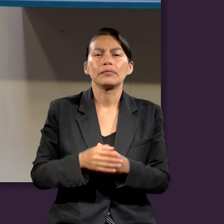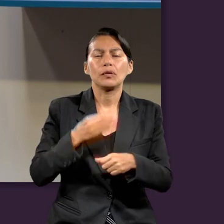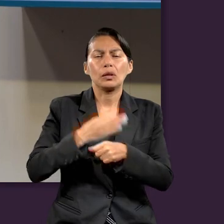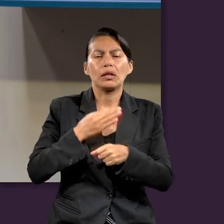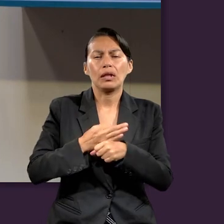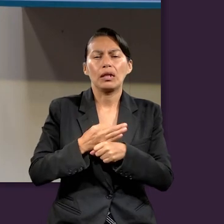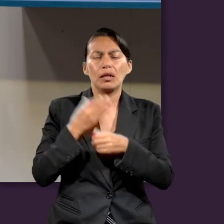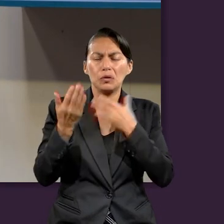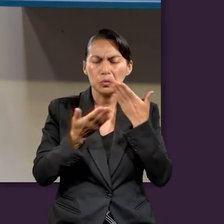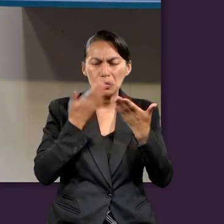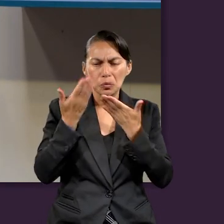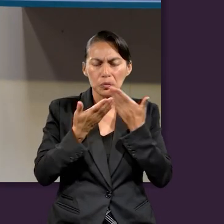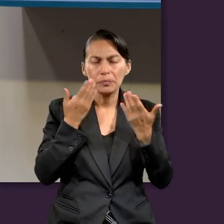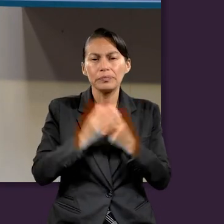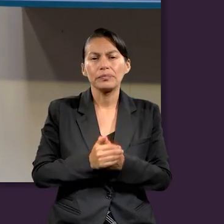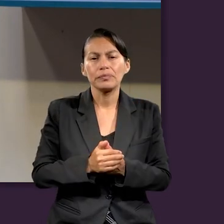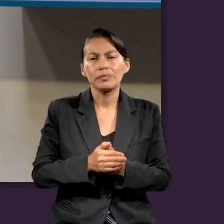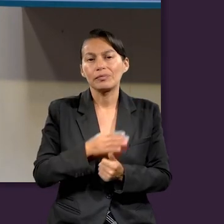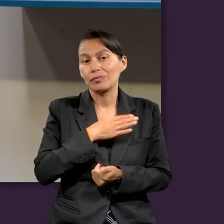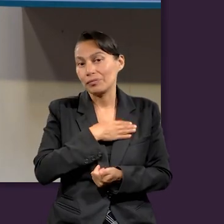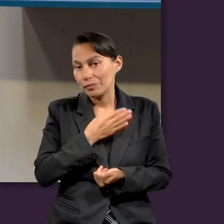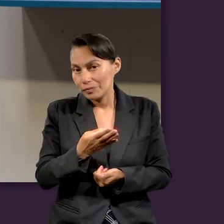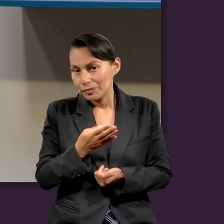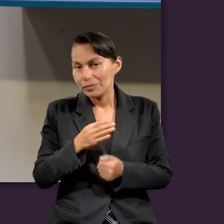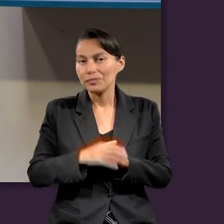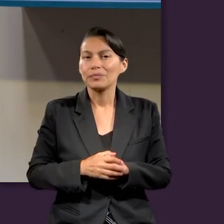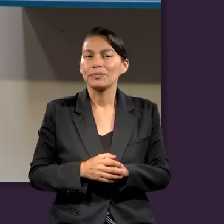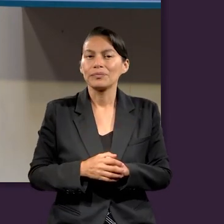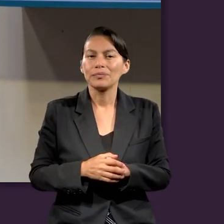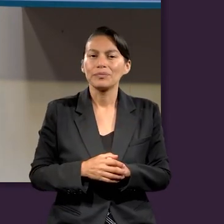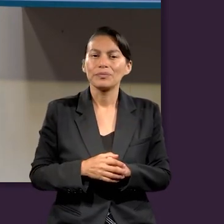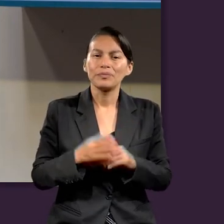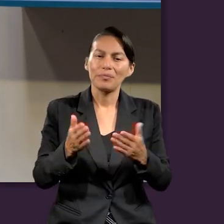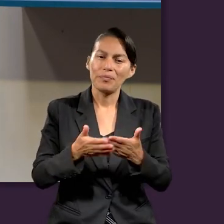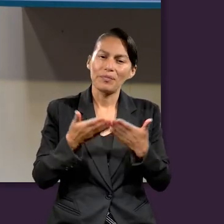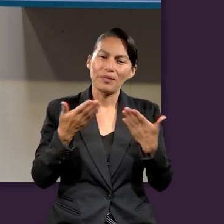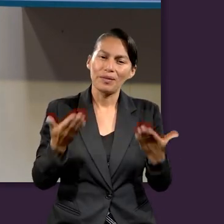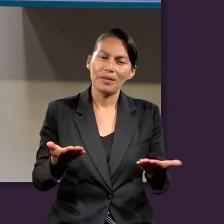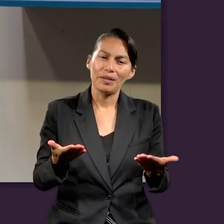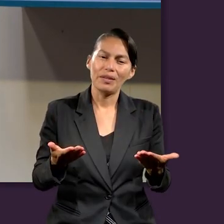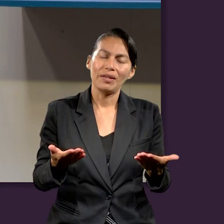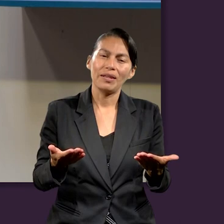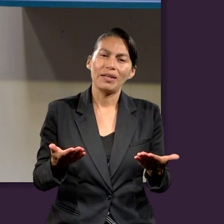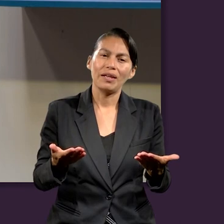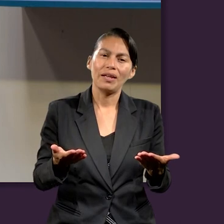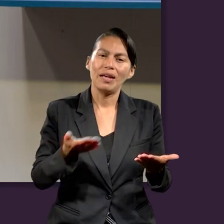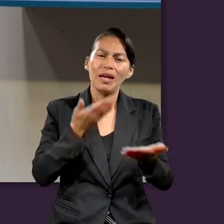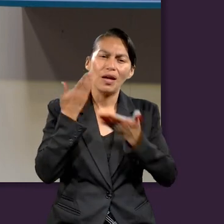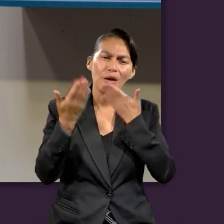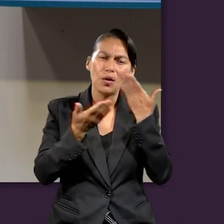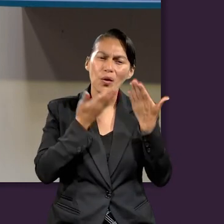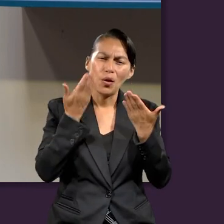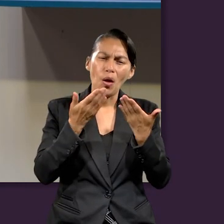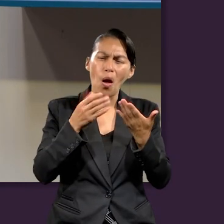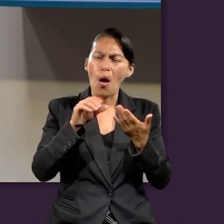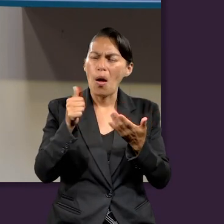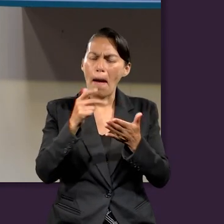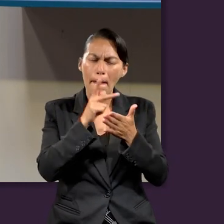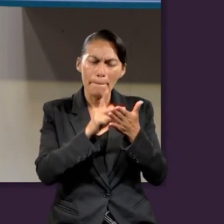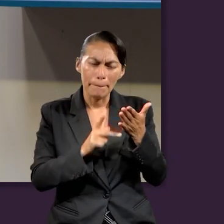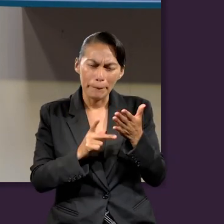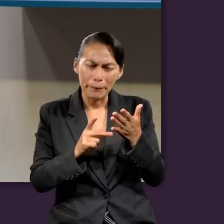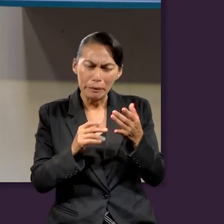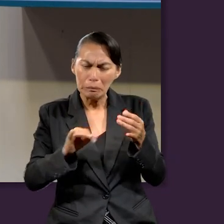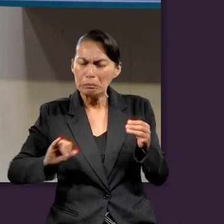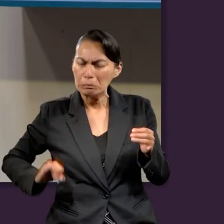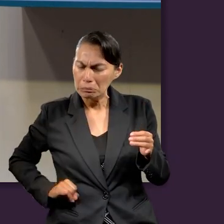que tiene que ver con el estudio de esta semana. Y bueno, vamos a ir al estudio de otra